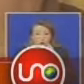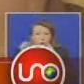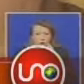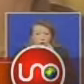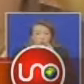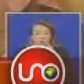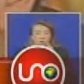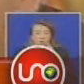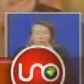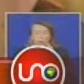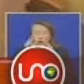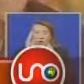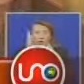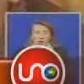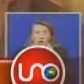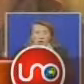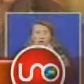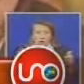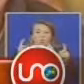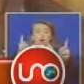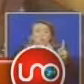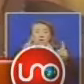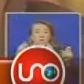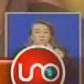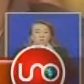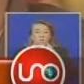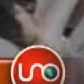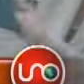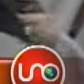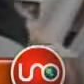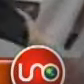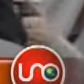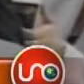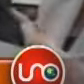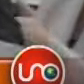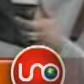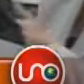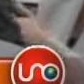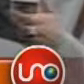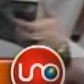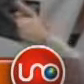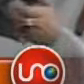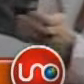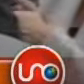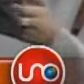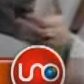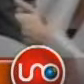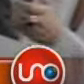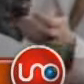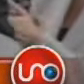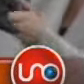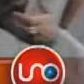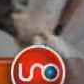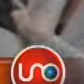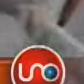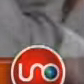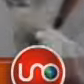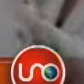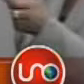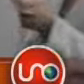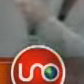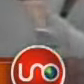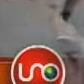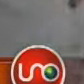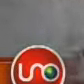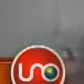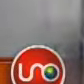paren de vincularnos con la FARC, el presidente Uribe sabe que mi gobierno no tiene nada que ver con la FARC. Dijo además que las relaciones entre los dos países no se podían arreglar